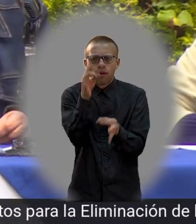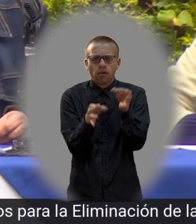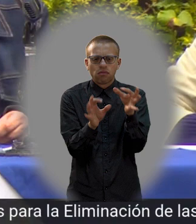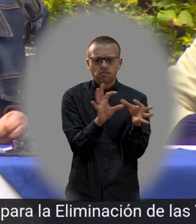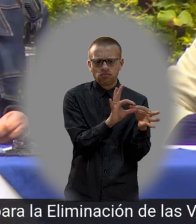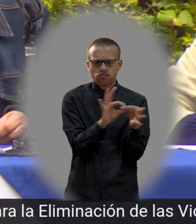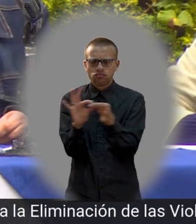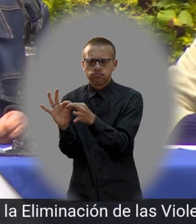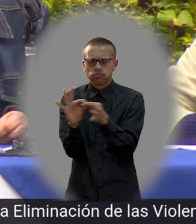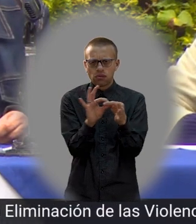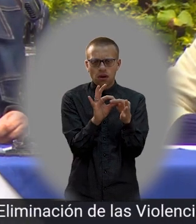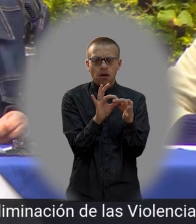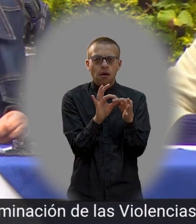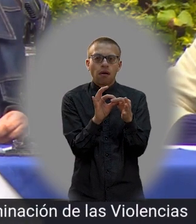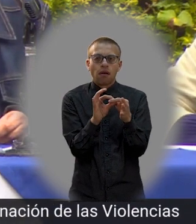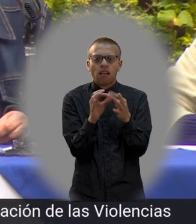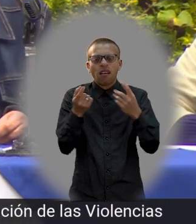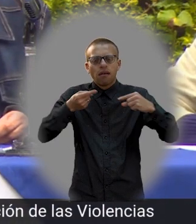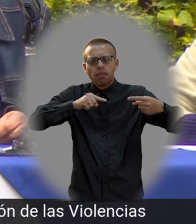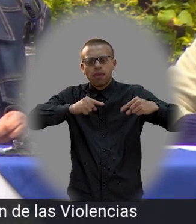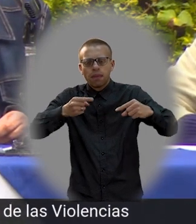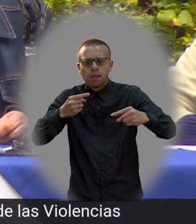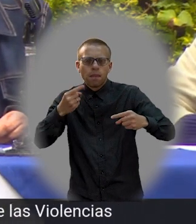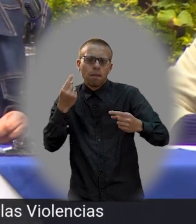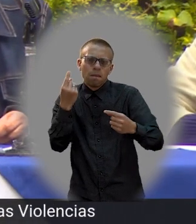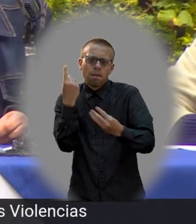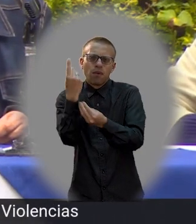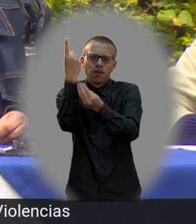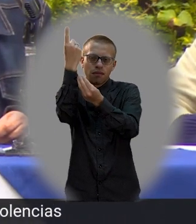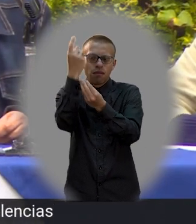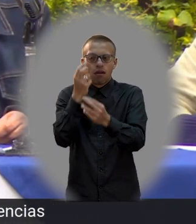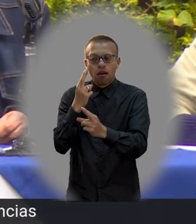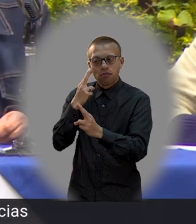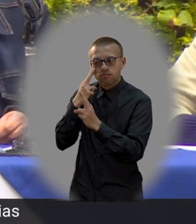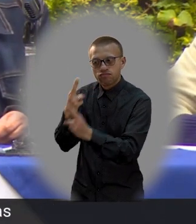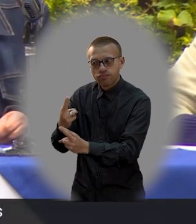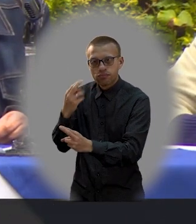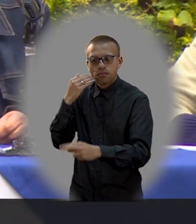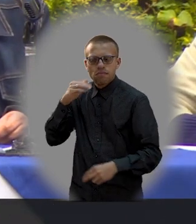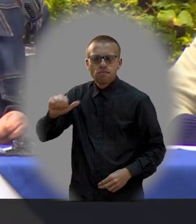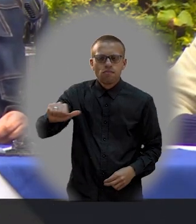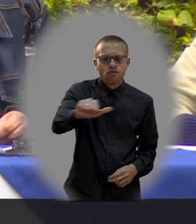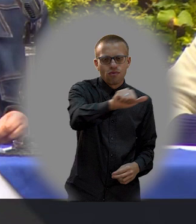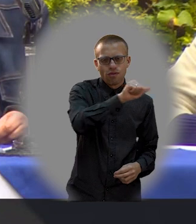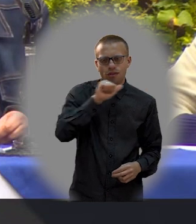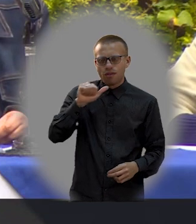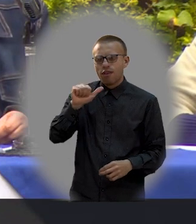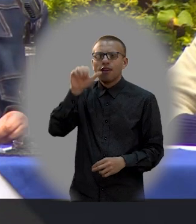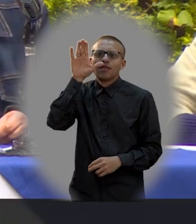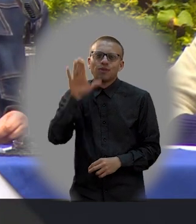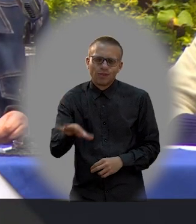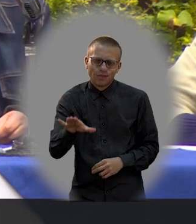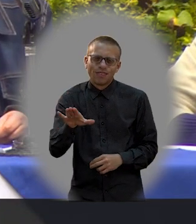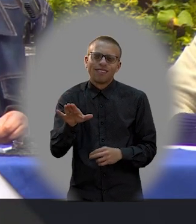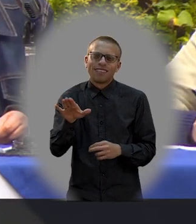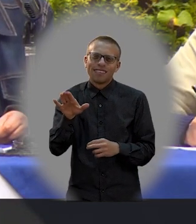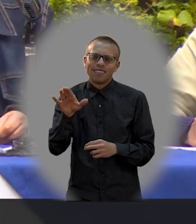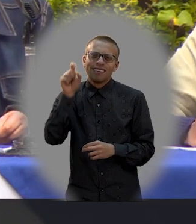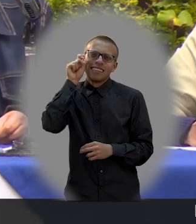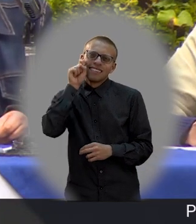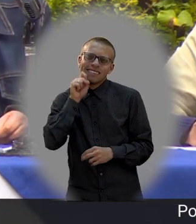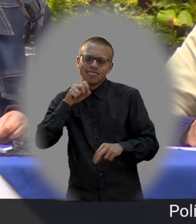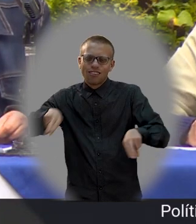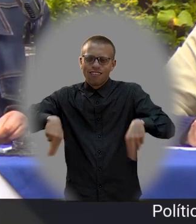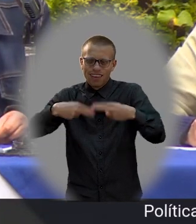político sobre el reconocimiento de los derechos de las mujeres y personas disidentes del sistema sexo-género binario, más allá